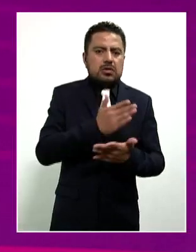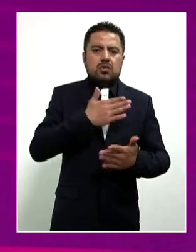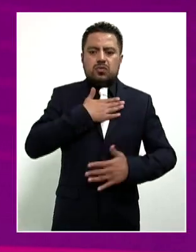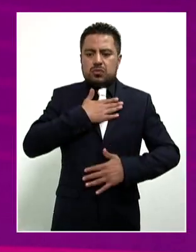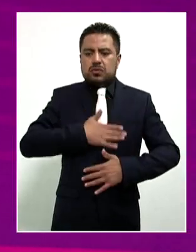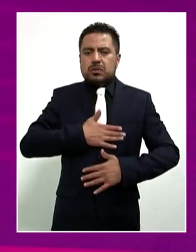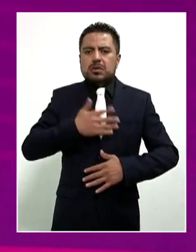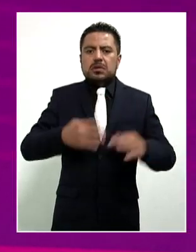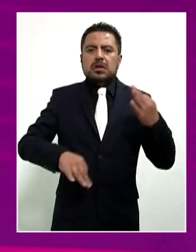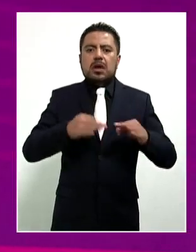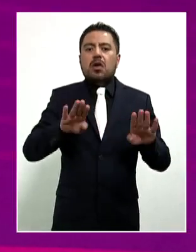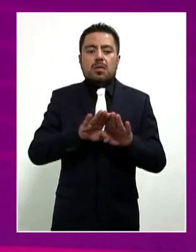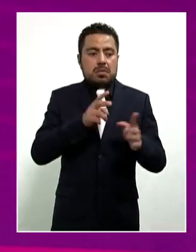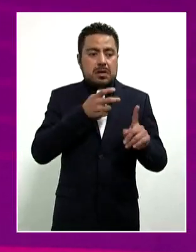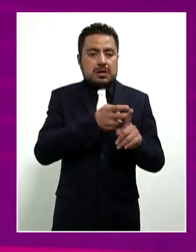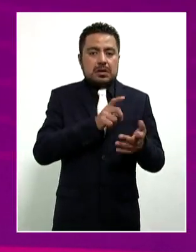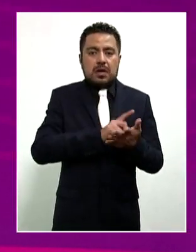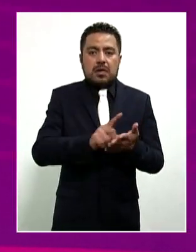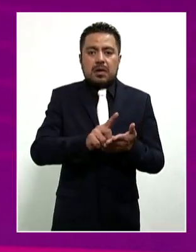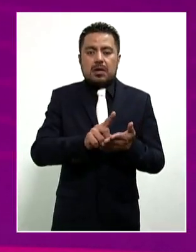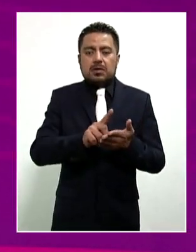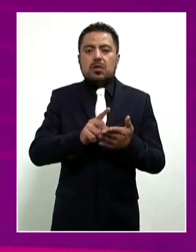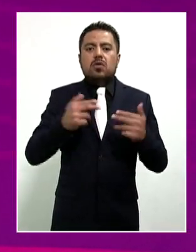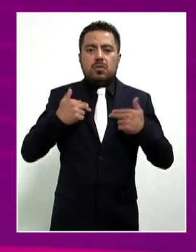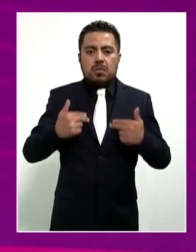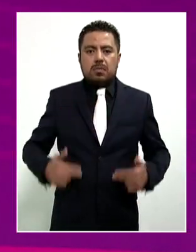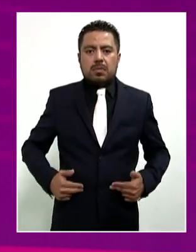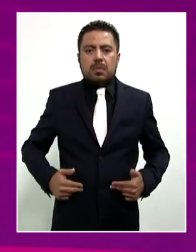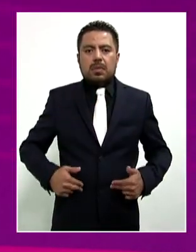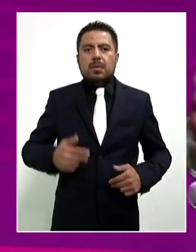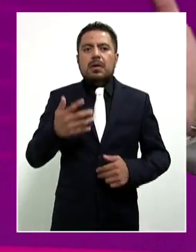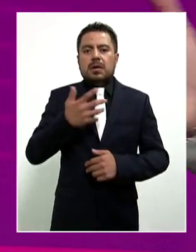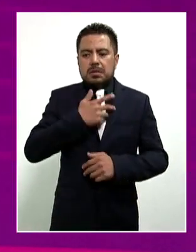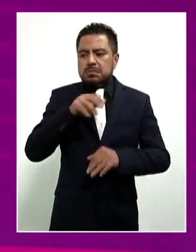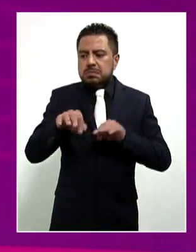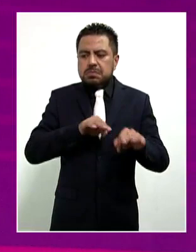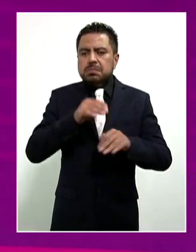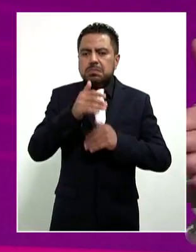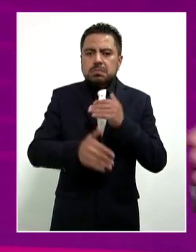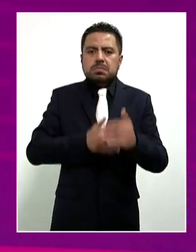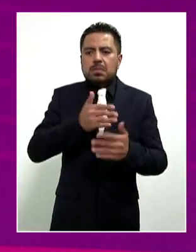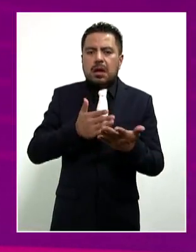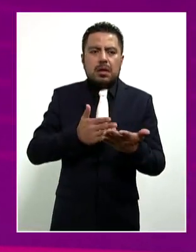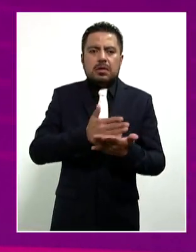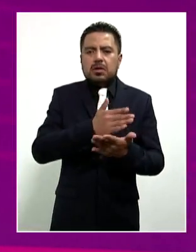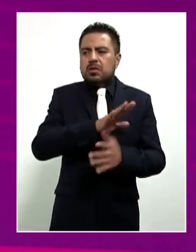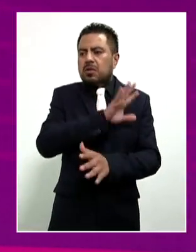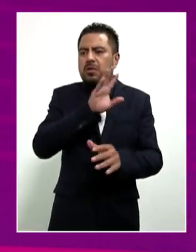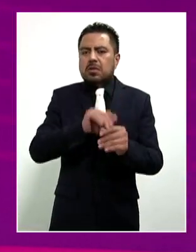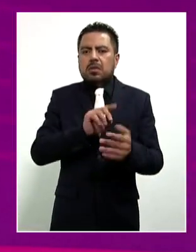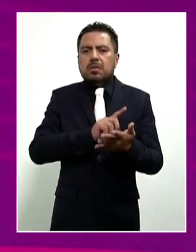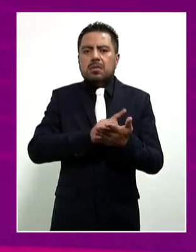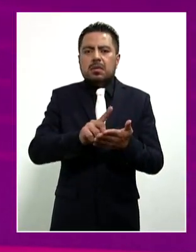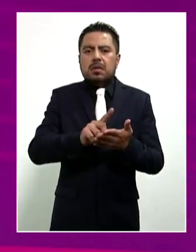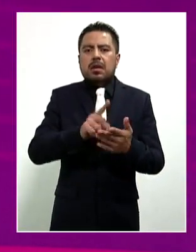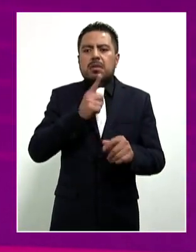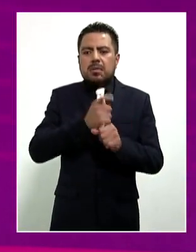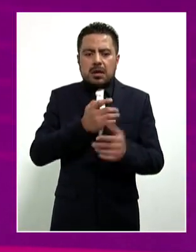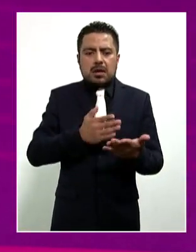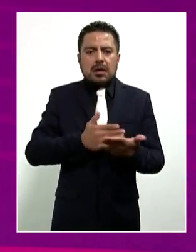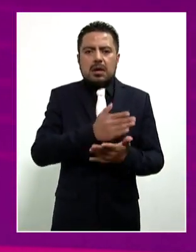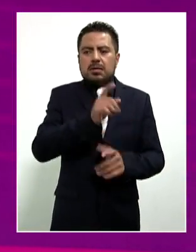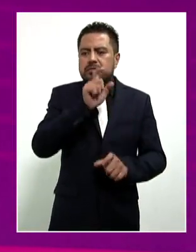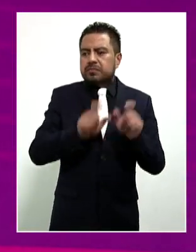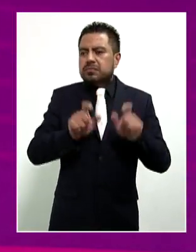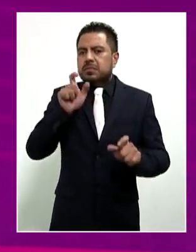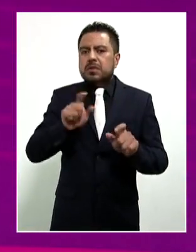justicia. Y como este derecho humano, tenemos que ir trabajando en el acceso a todos los derechos. Primero el acceso al derecho a la